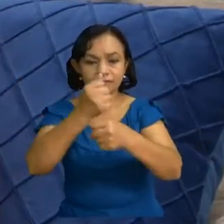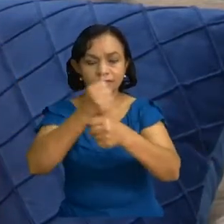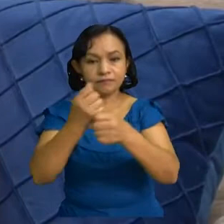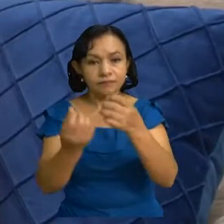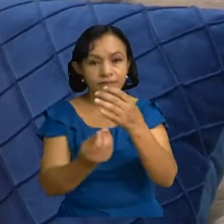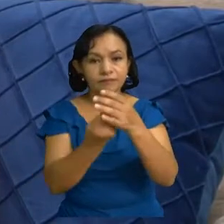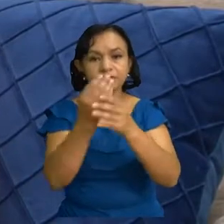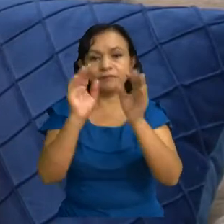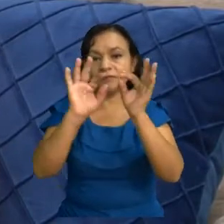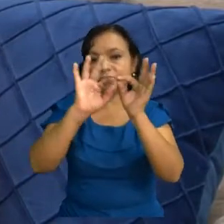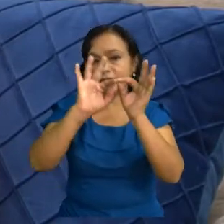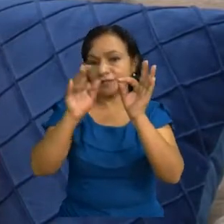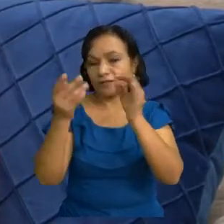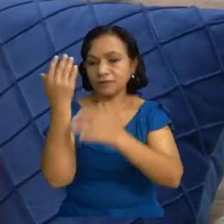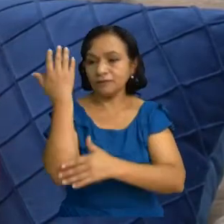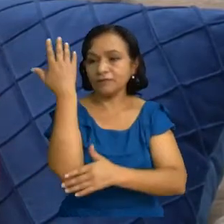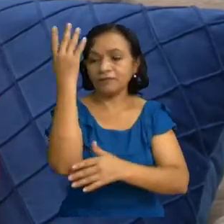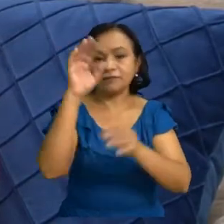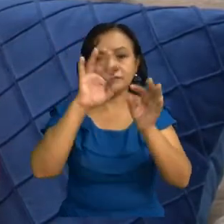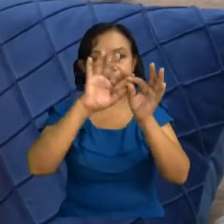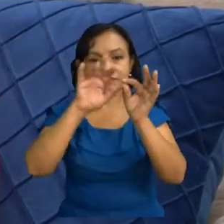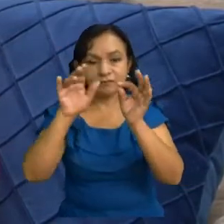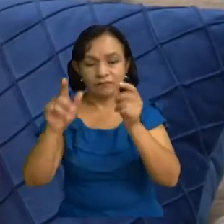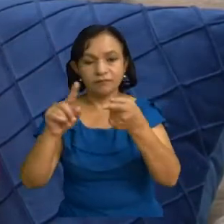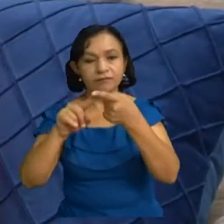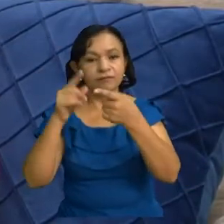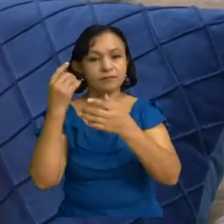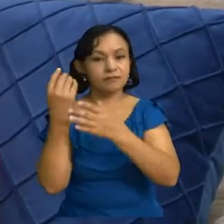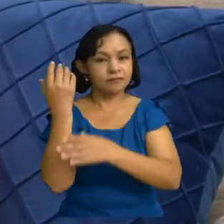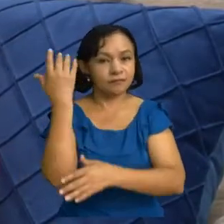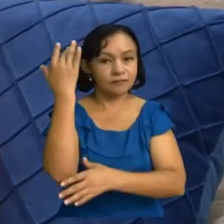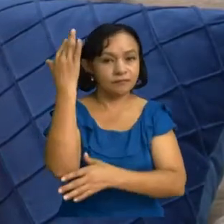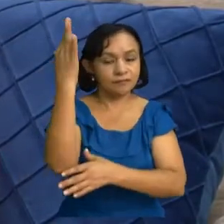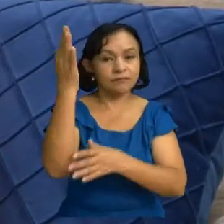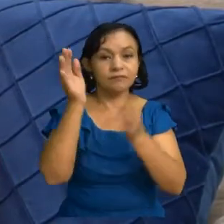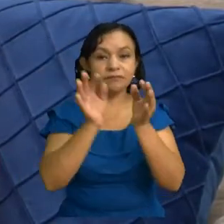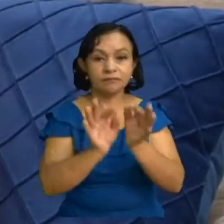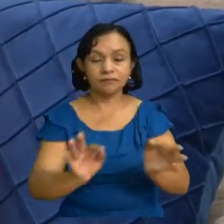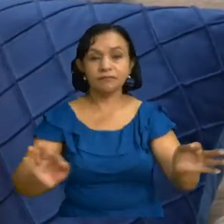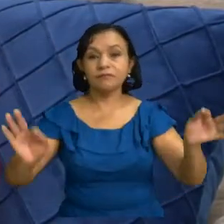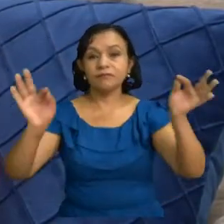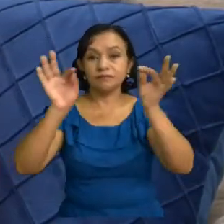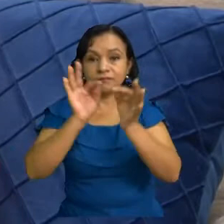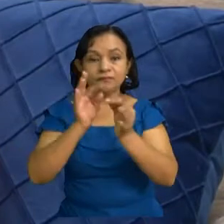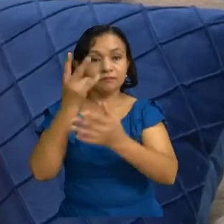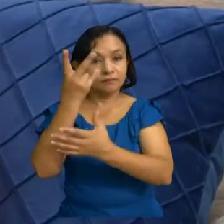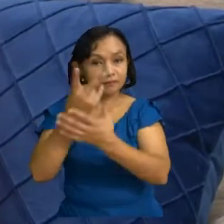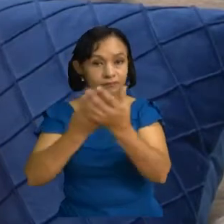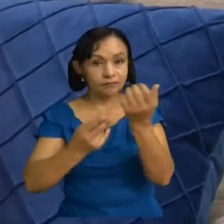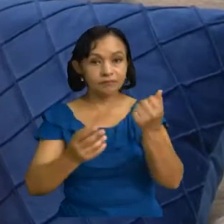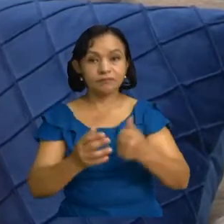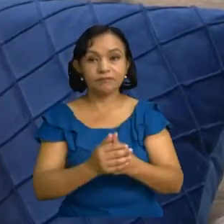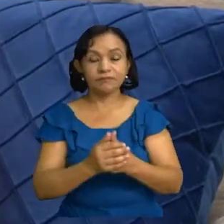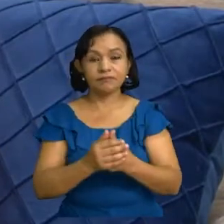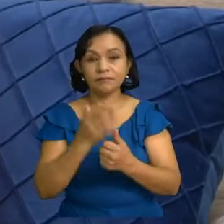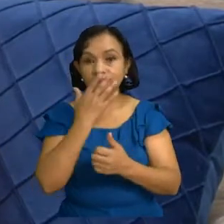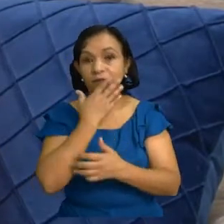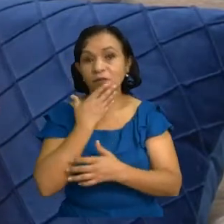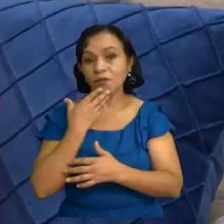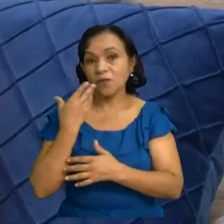frutales forestales eso es importante también y también tenemos jóvenes